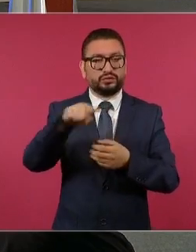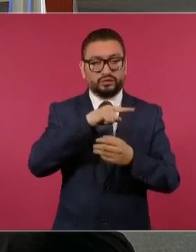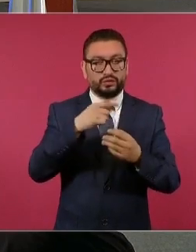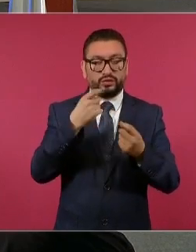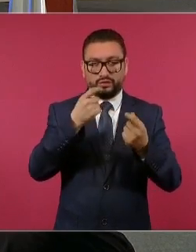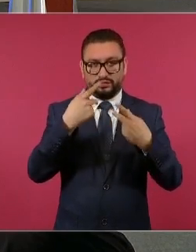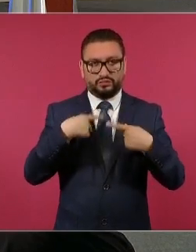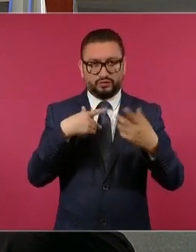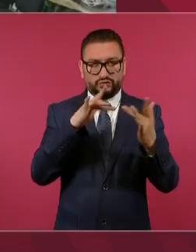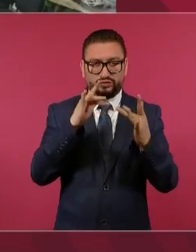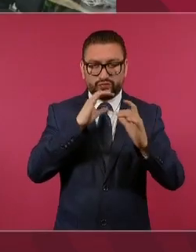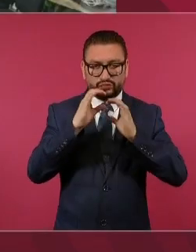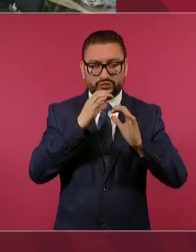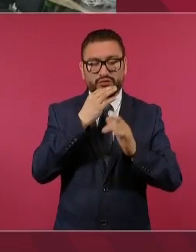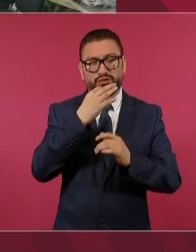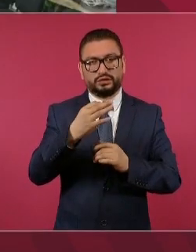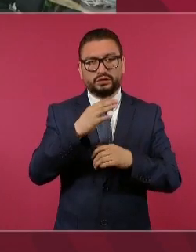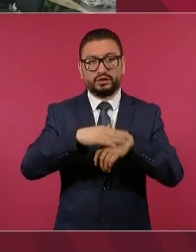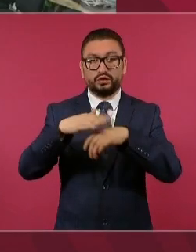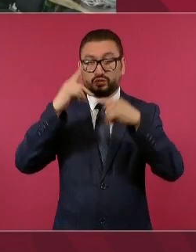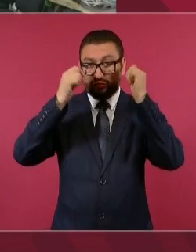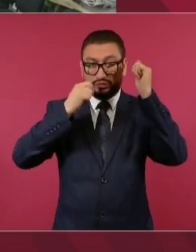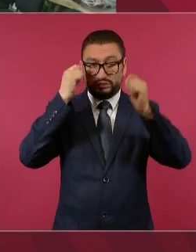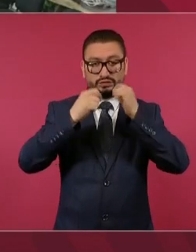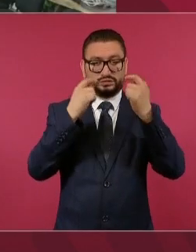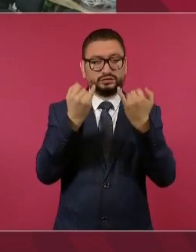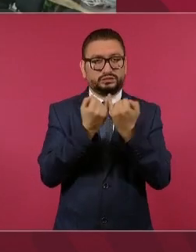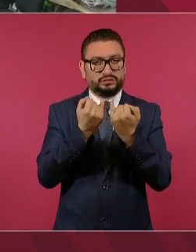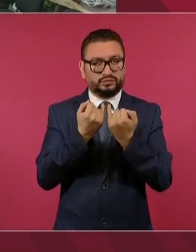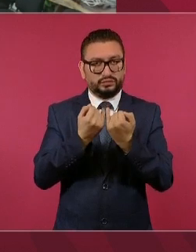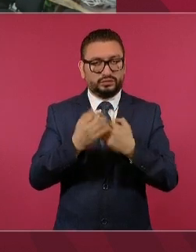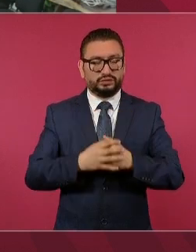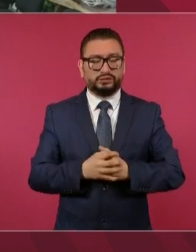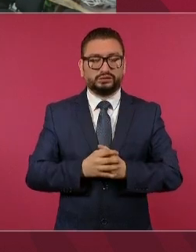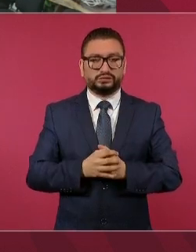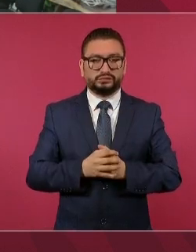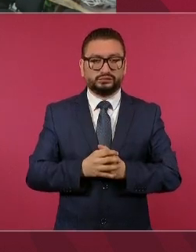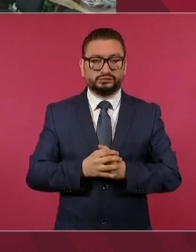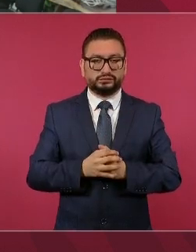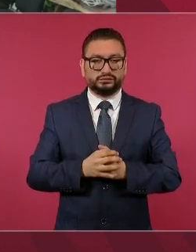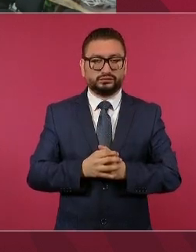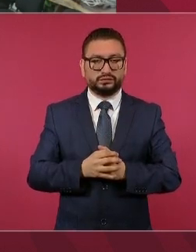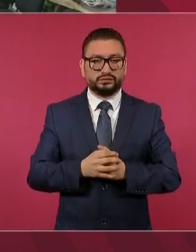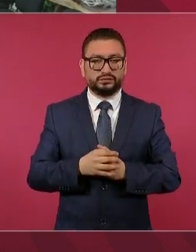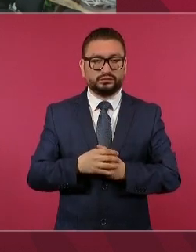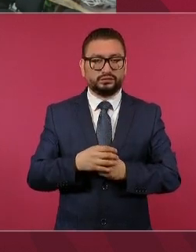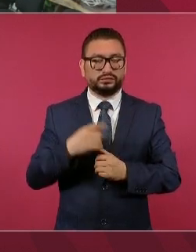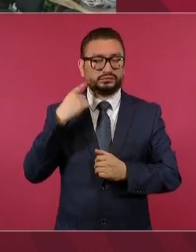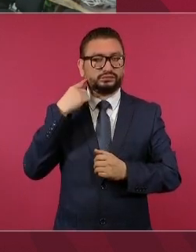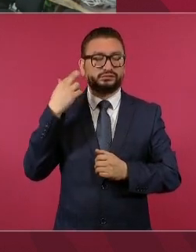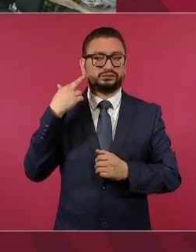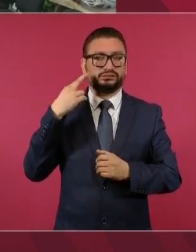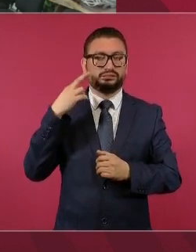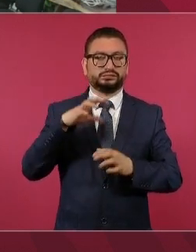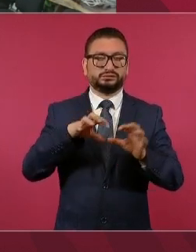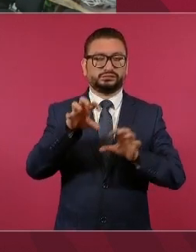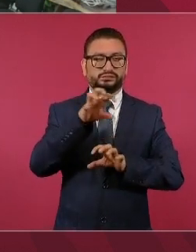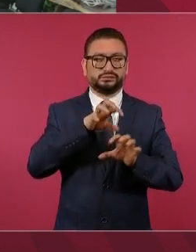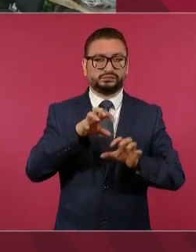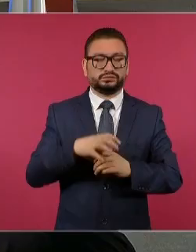comunicación con toda la gente, con todos los turistas que tenemos, más de 300,000 turistas en el estado, todos